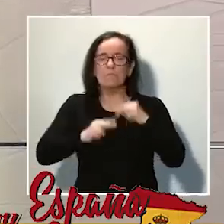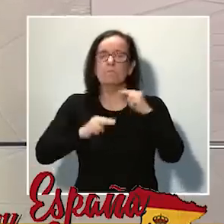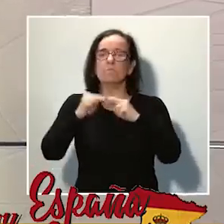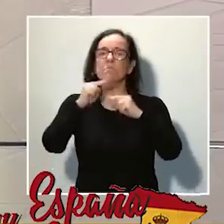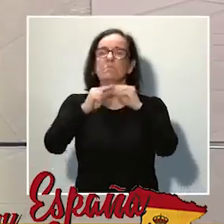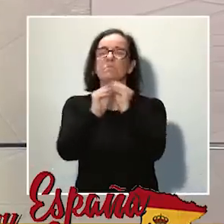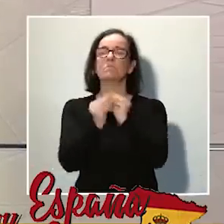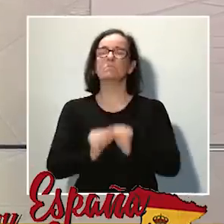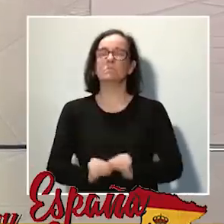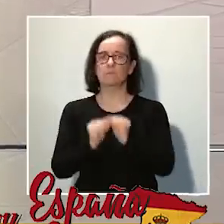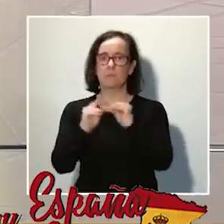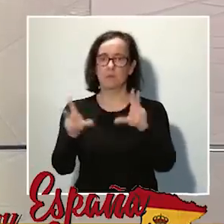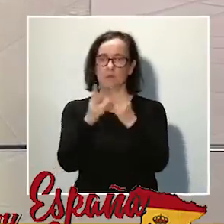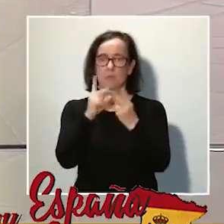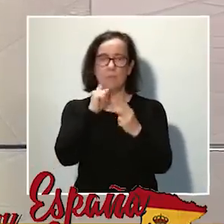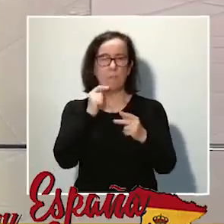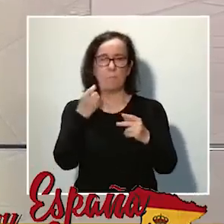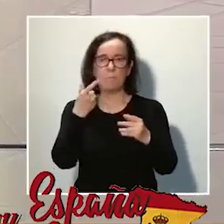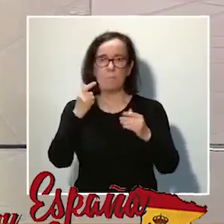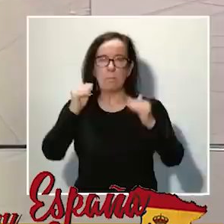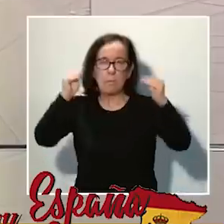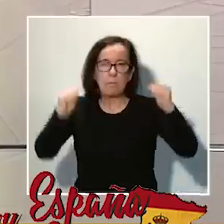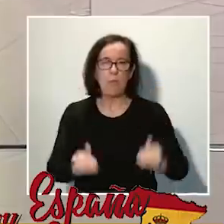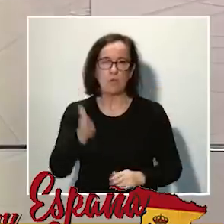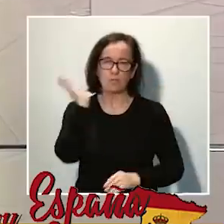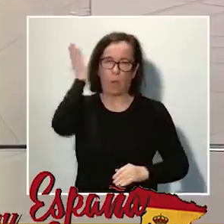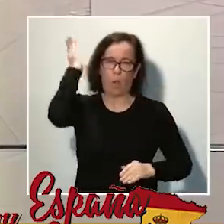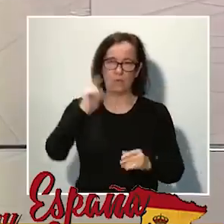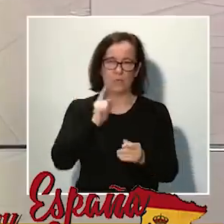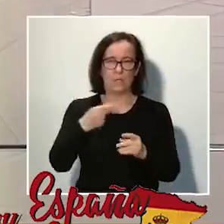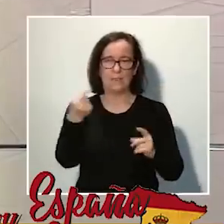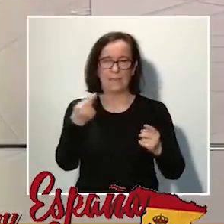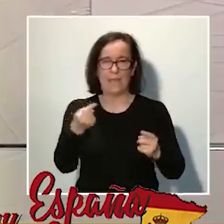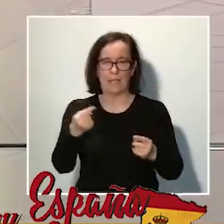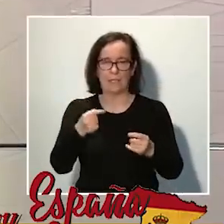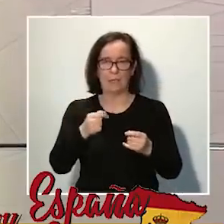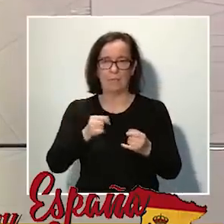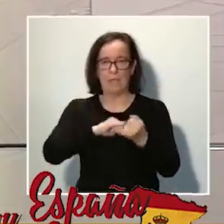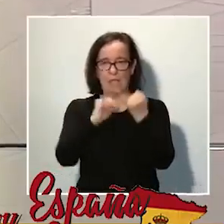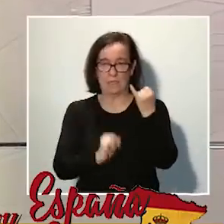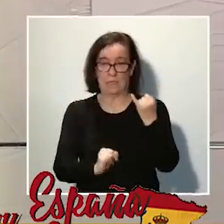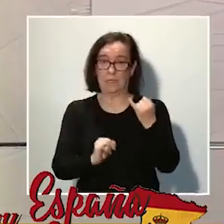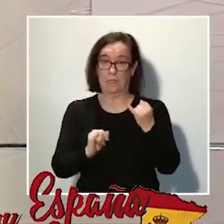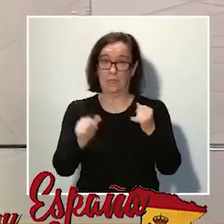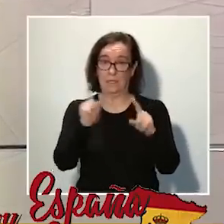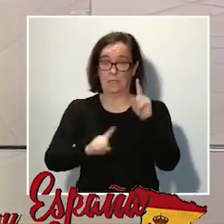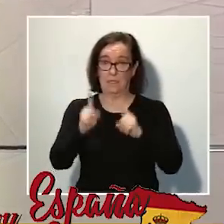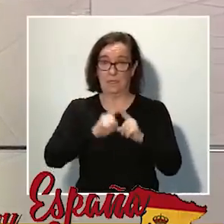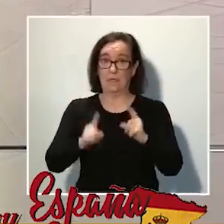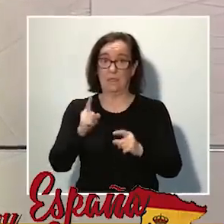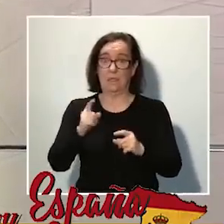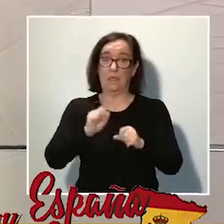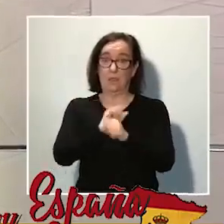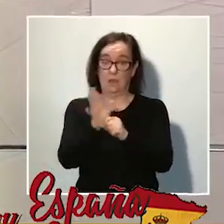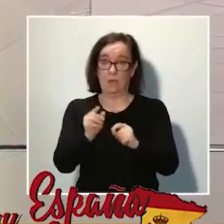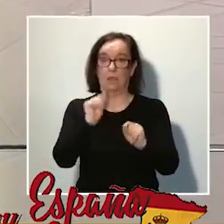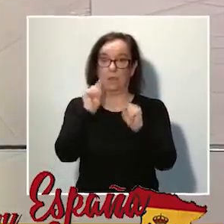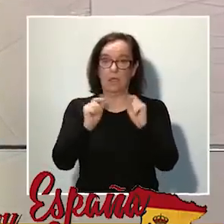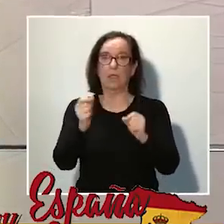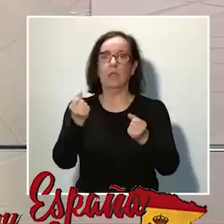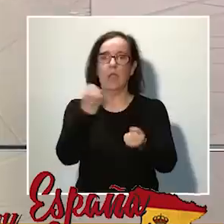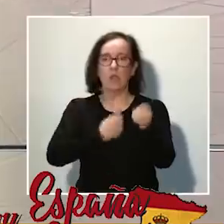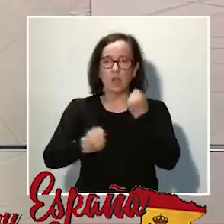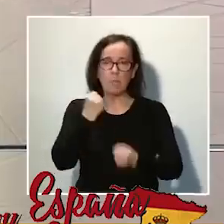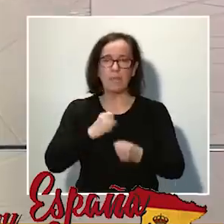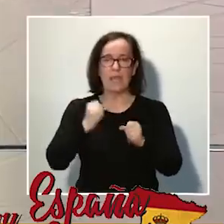tío? ¿Qué séneca? ¿De dónde habrá salido este? Este revolucionario, madre de mi vida.